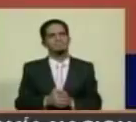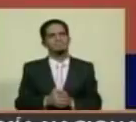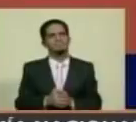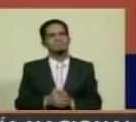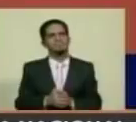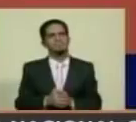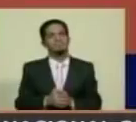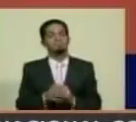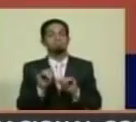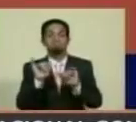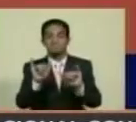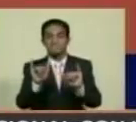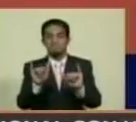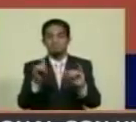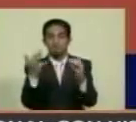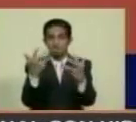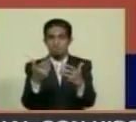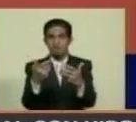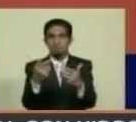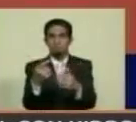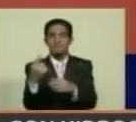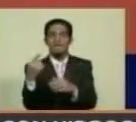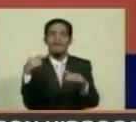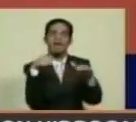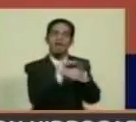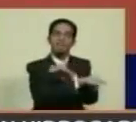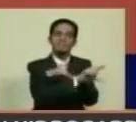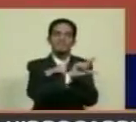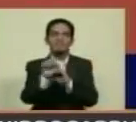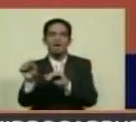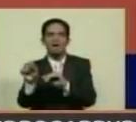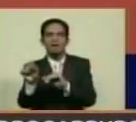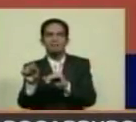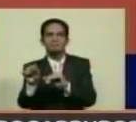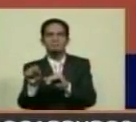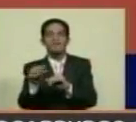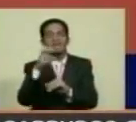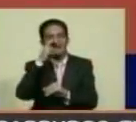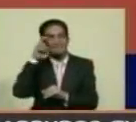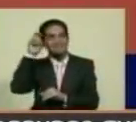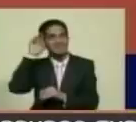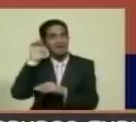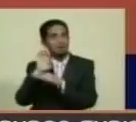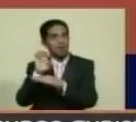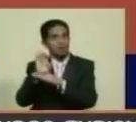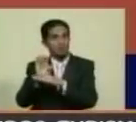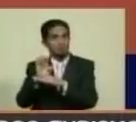365. Y las mismas cifras de la Cancillería de Ecuador, que además están infladas,